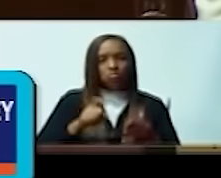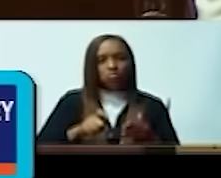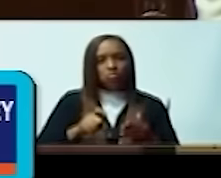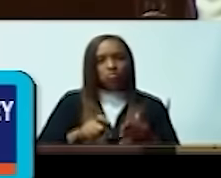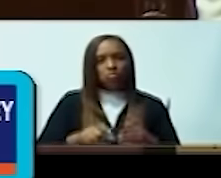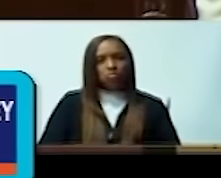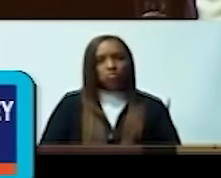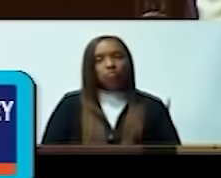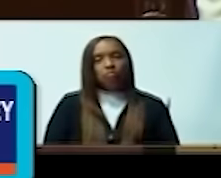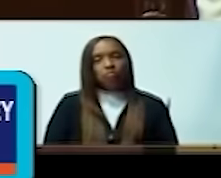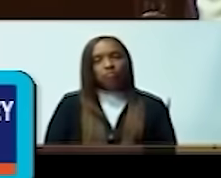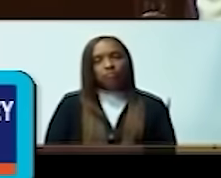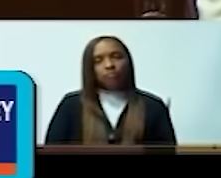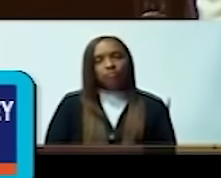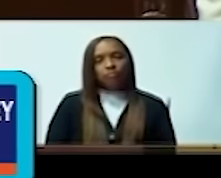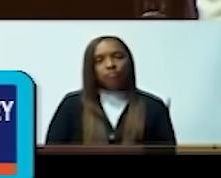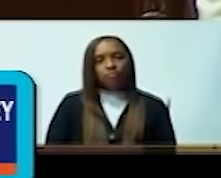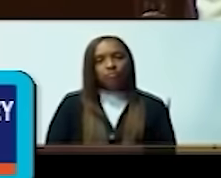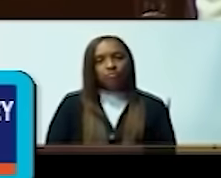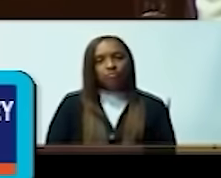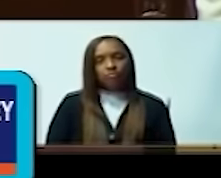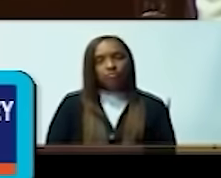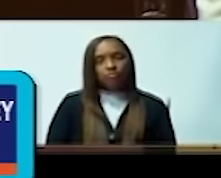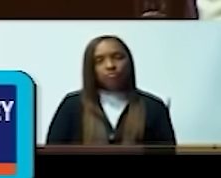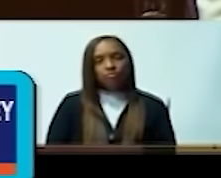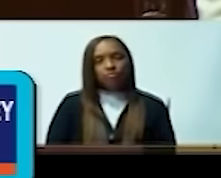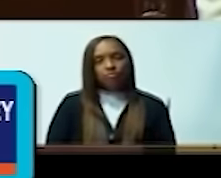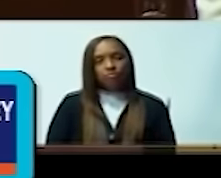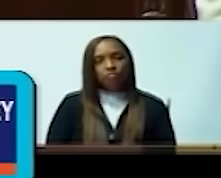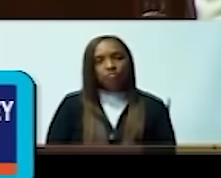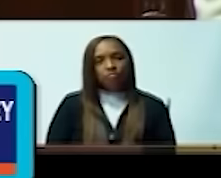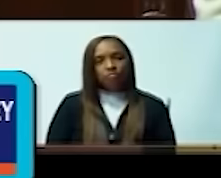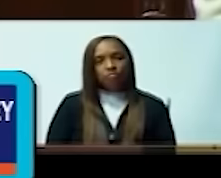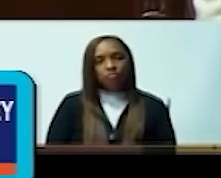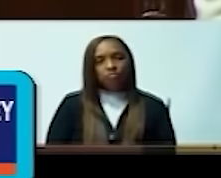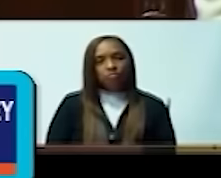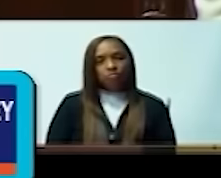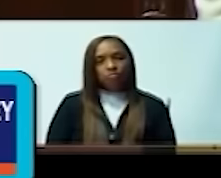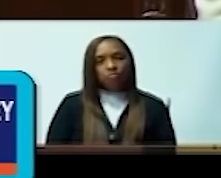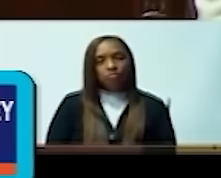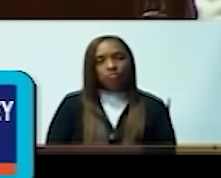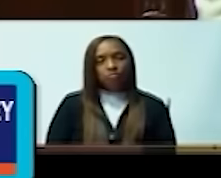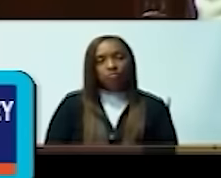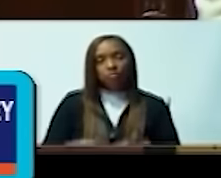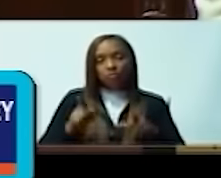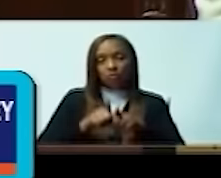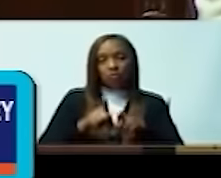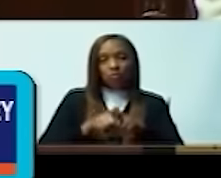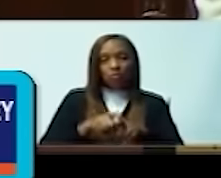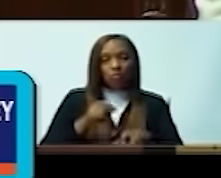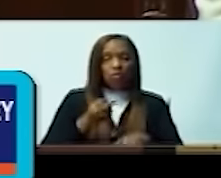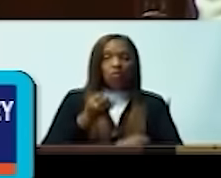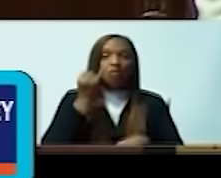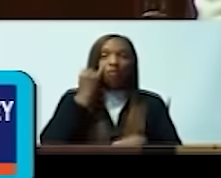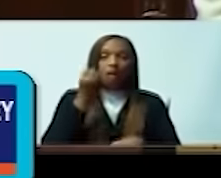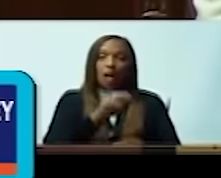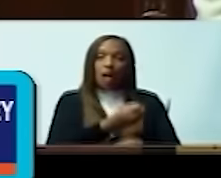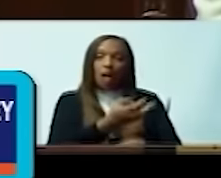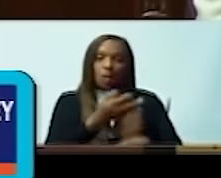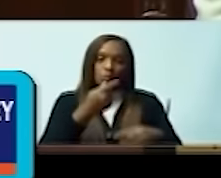Y de debate, si ustedes quieren también, y lo ponemos para los debates para la segunda. A